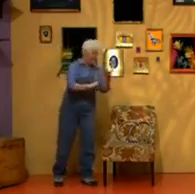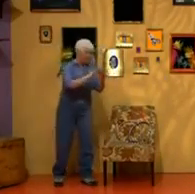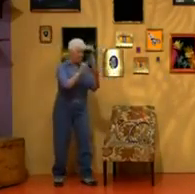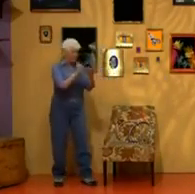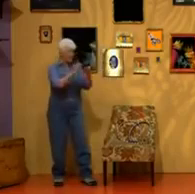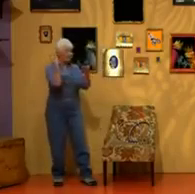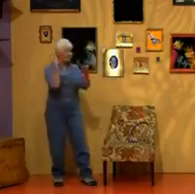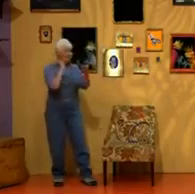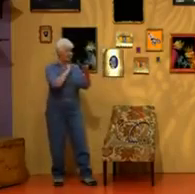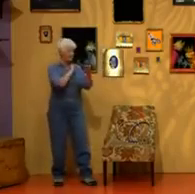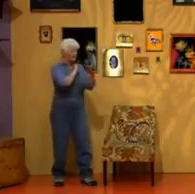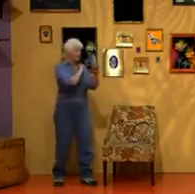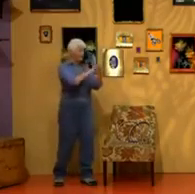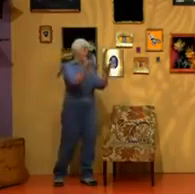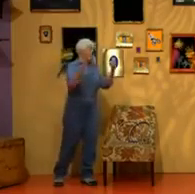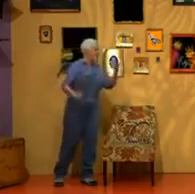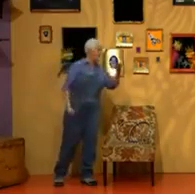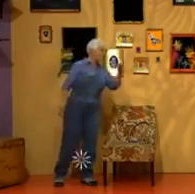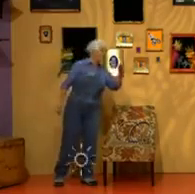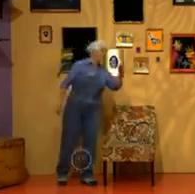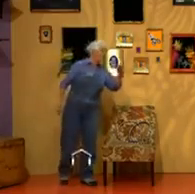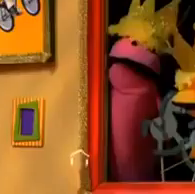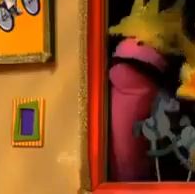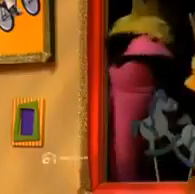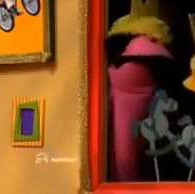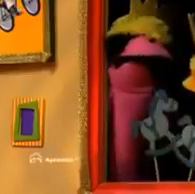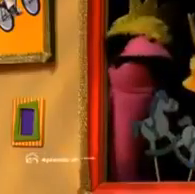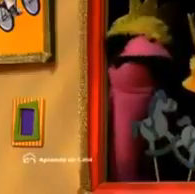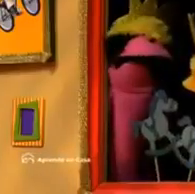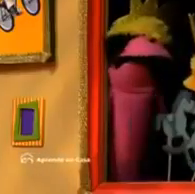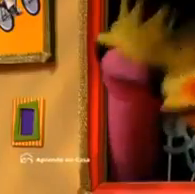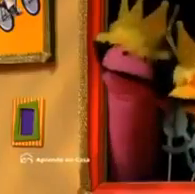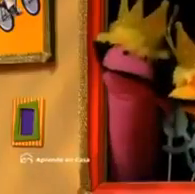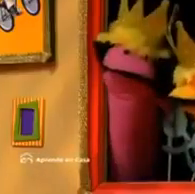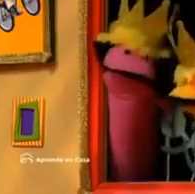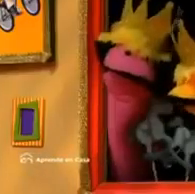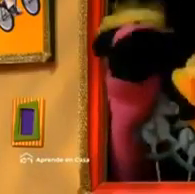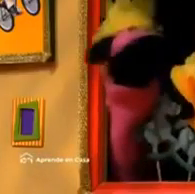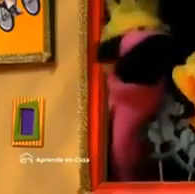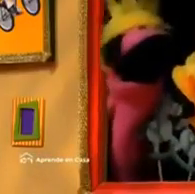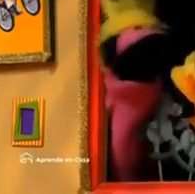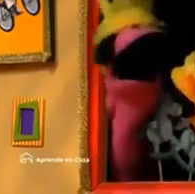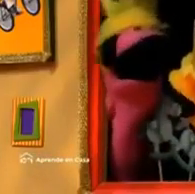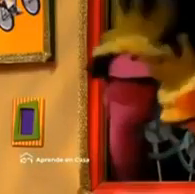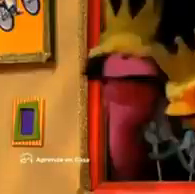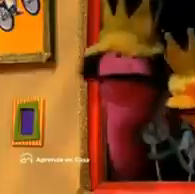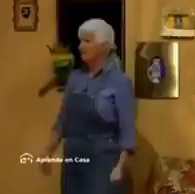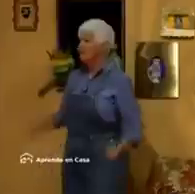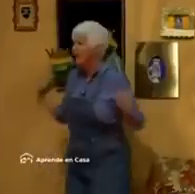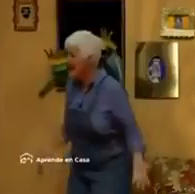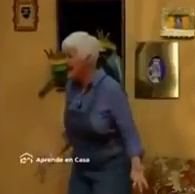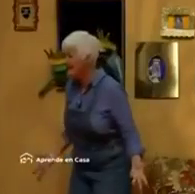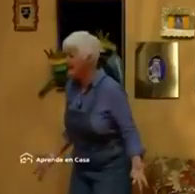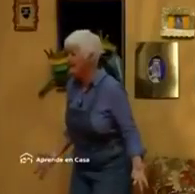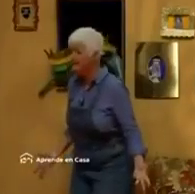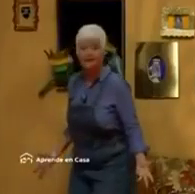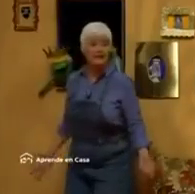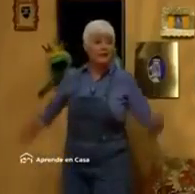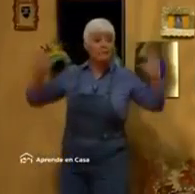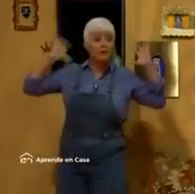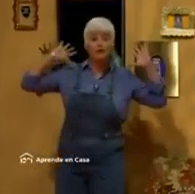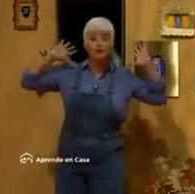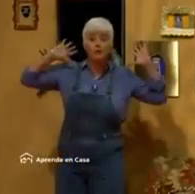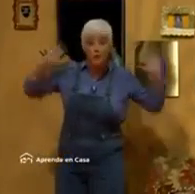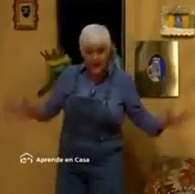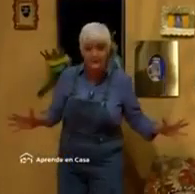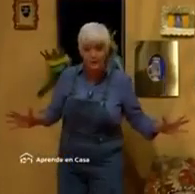Puma. Presente. Príncipe Pantera. Presente. Príncipe Meunet. ¡Meunet! ¡No! ¡Meunet!